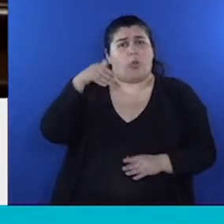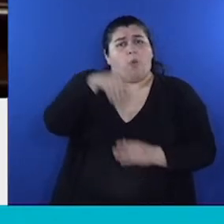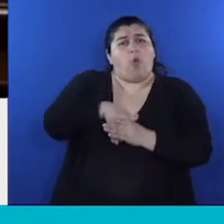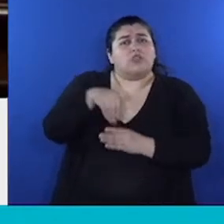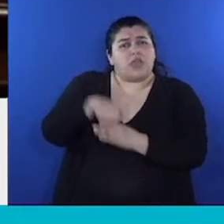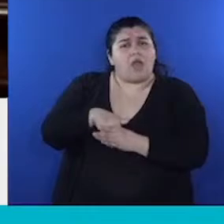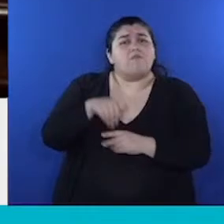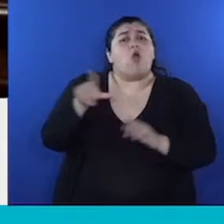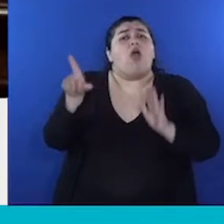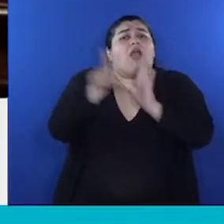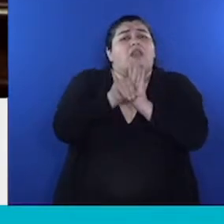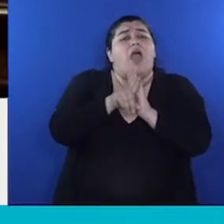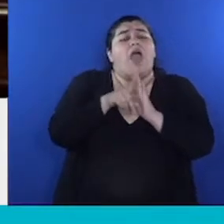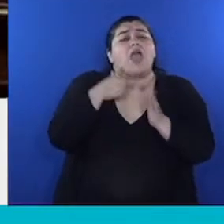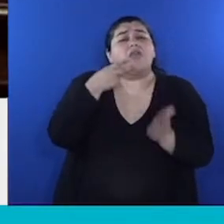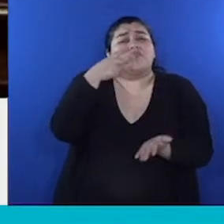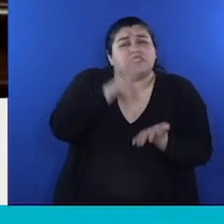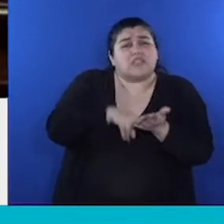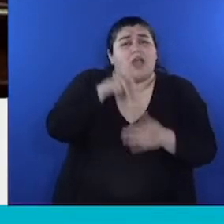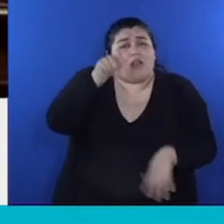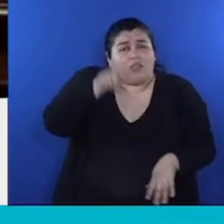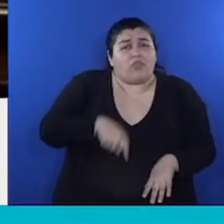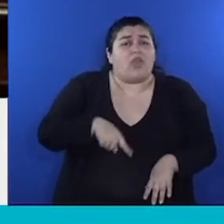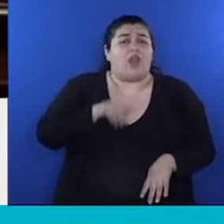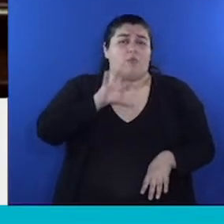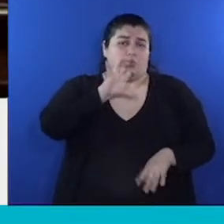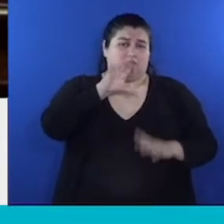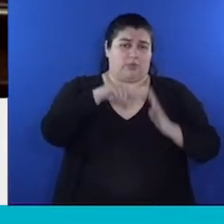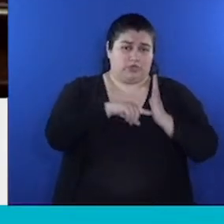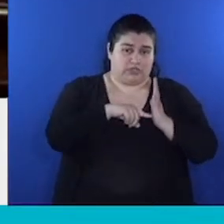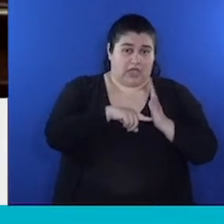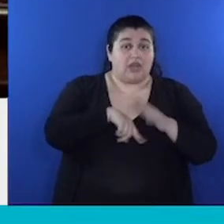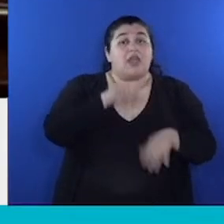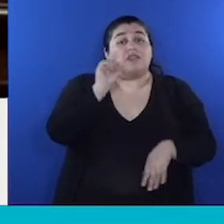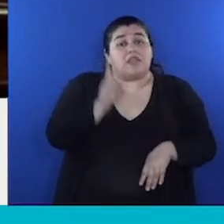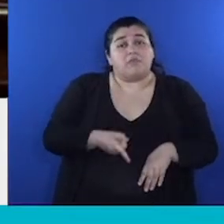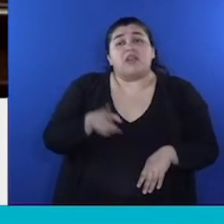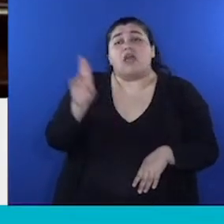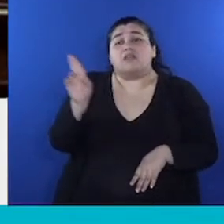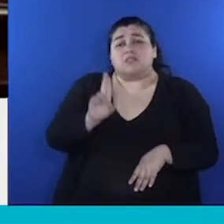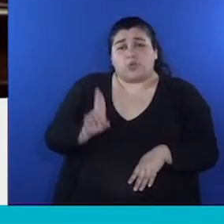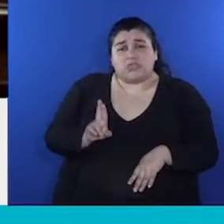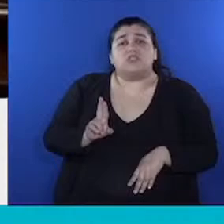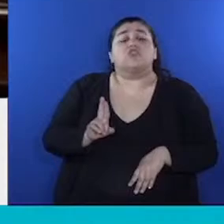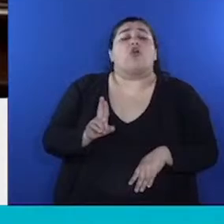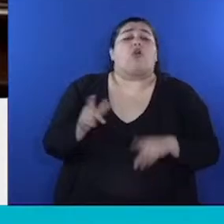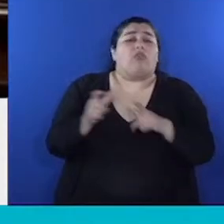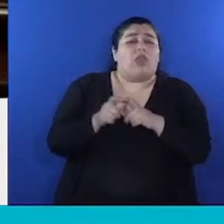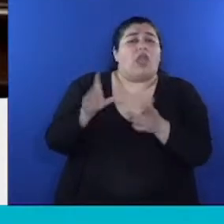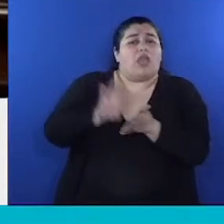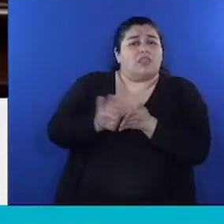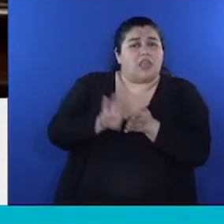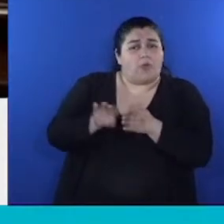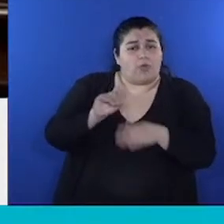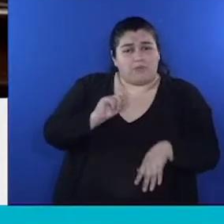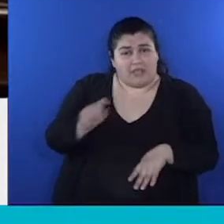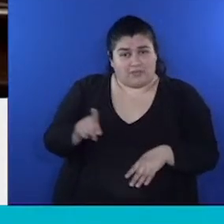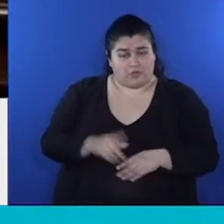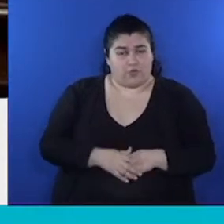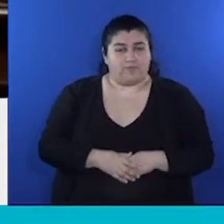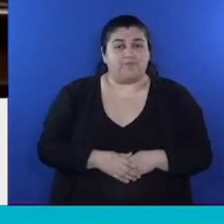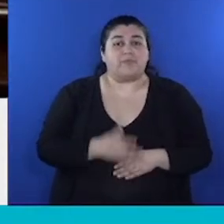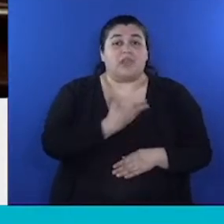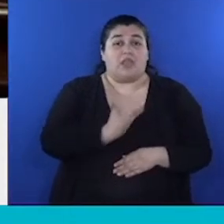la ley fiscal e impositiva de la provincia de Buenos Aires y votamos la autorización de endeudamiento para el Poder Ejecutivo. En